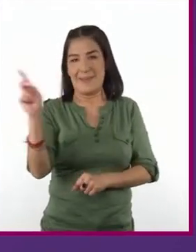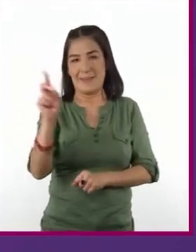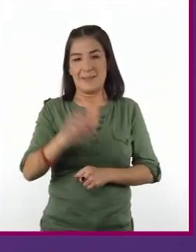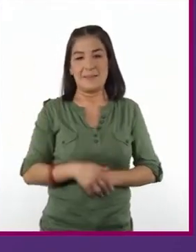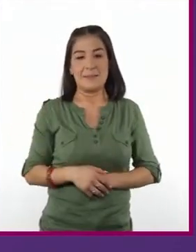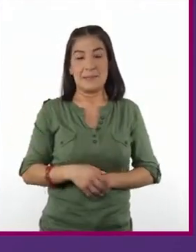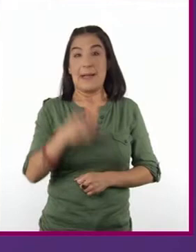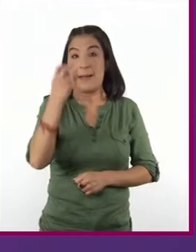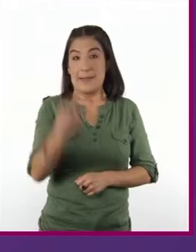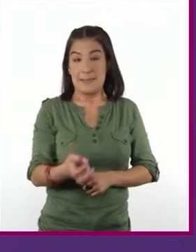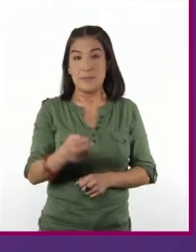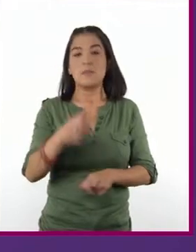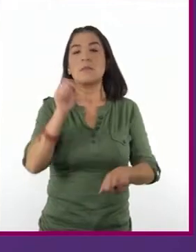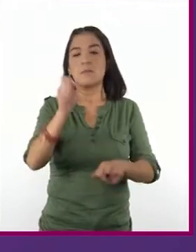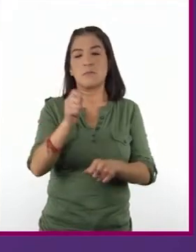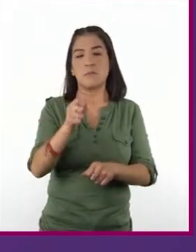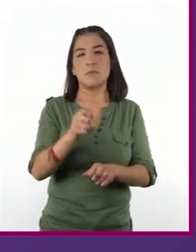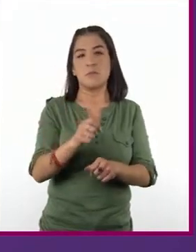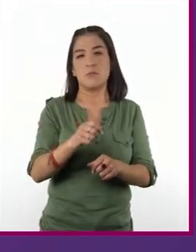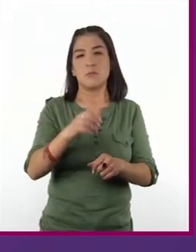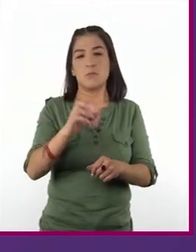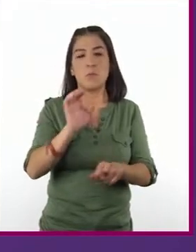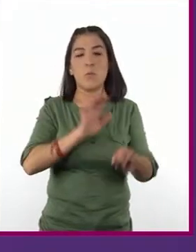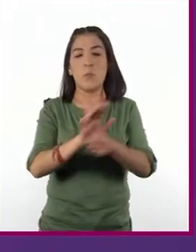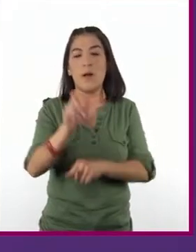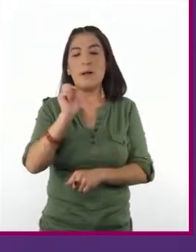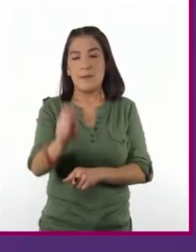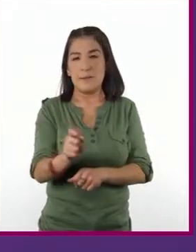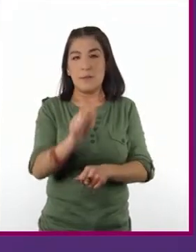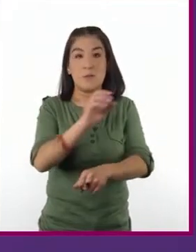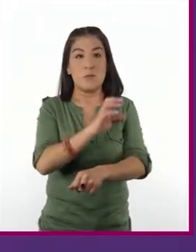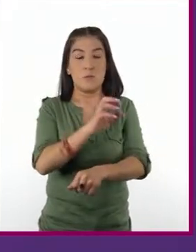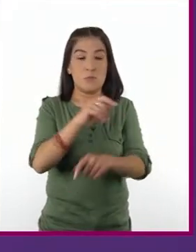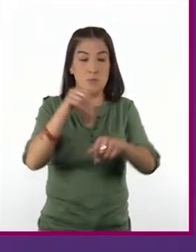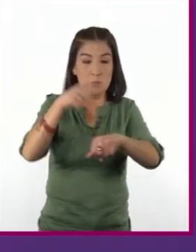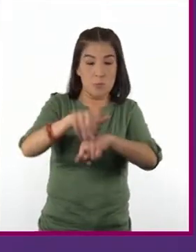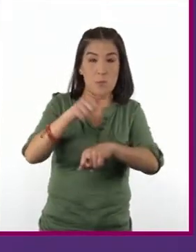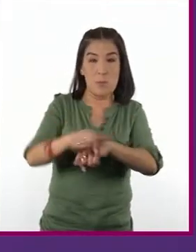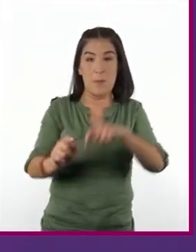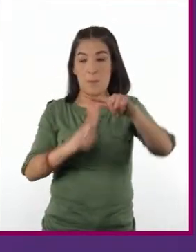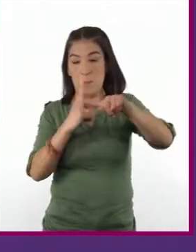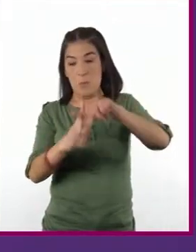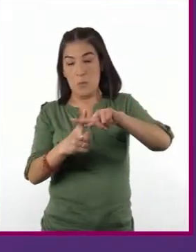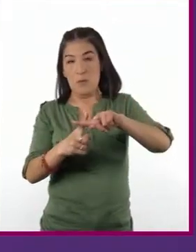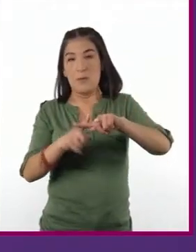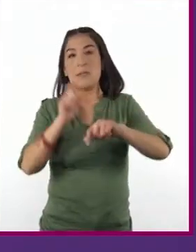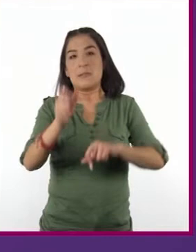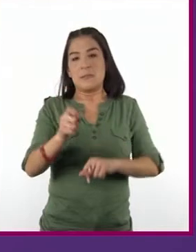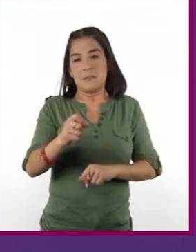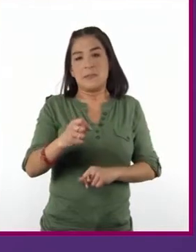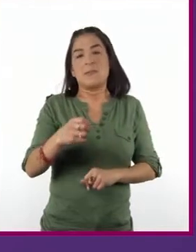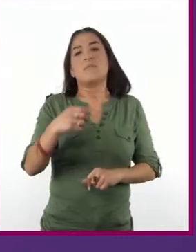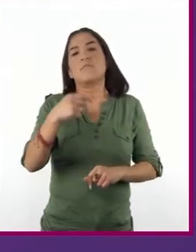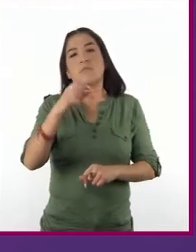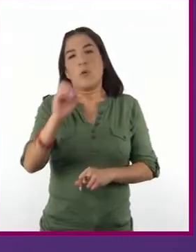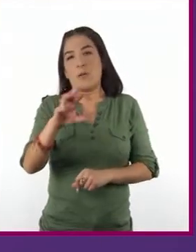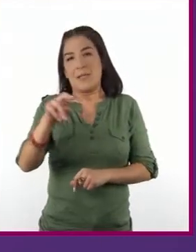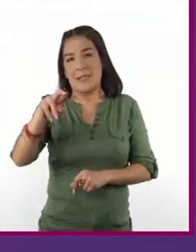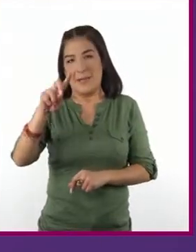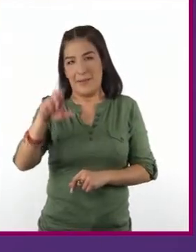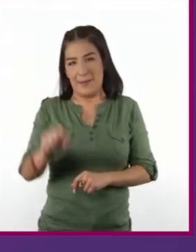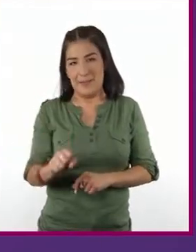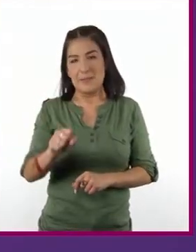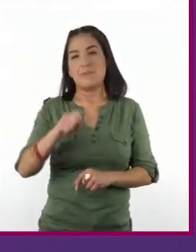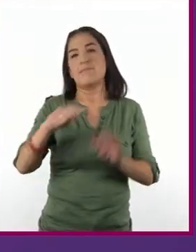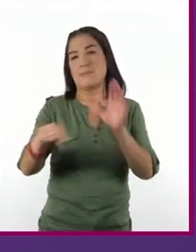y aquí se localizan las coordenadas cuando las abscisas son positivas y las ordenadas son negativas.